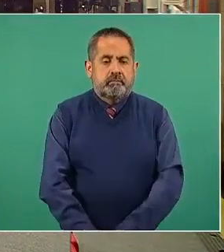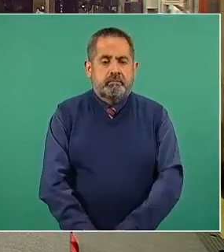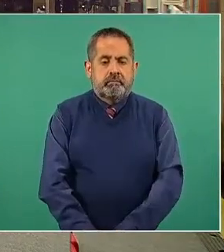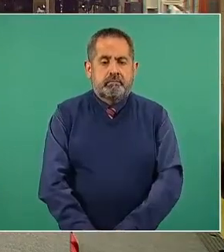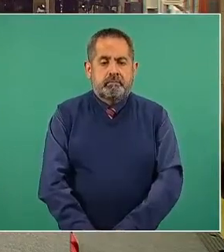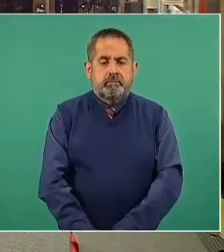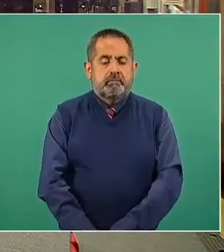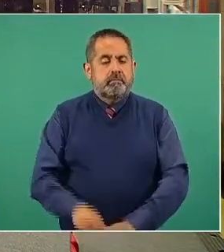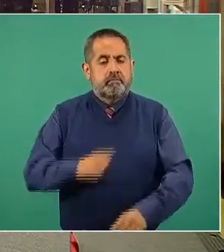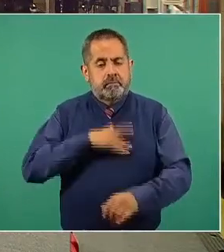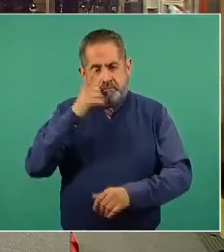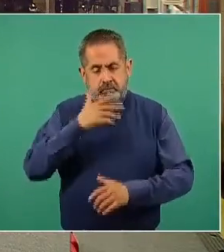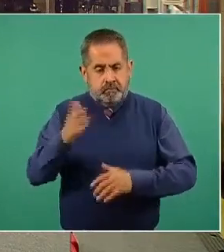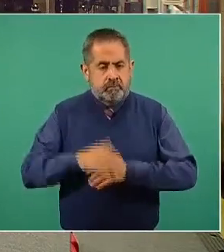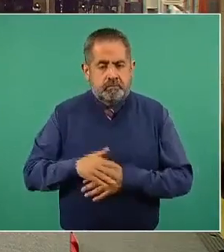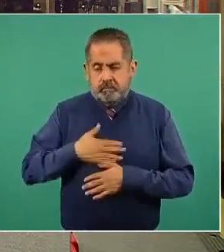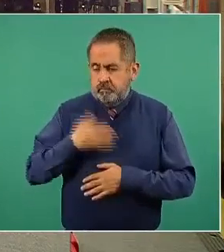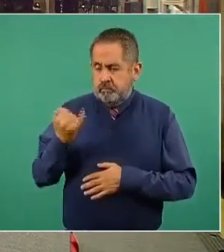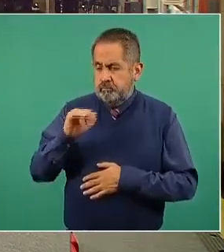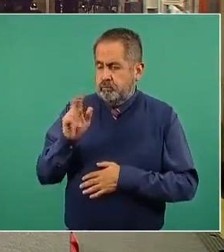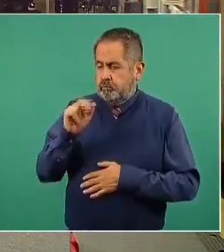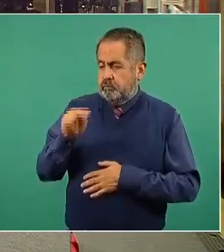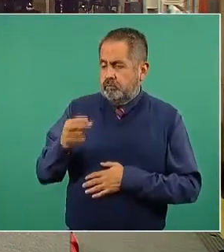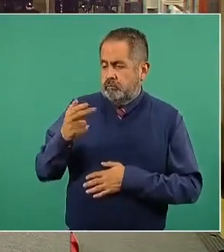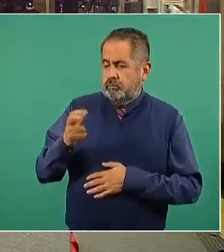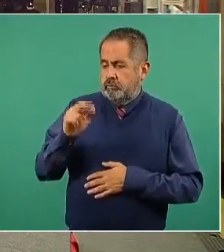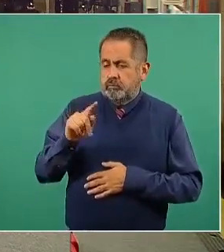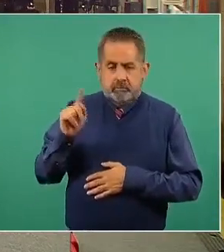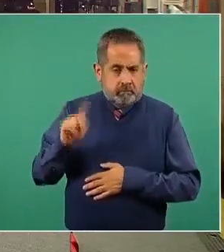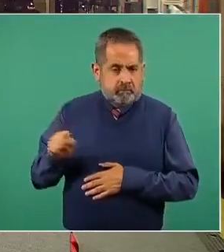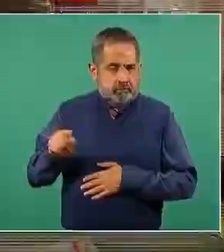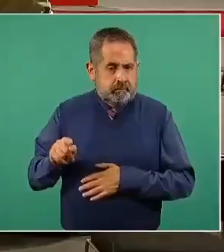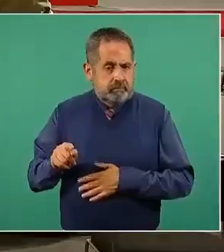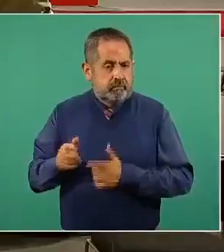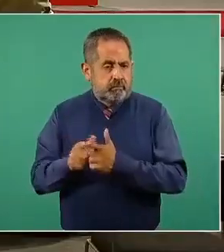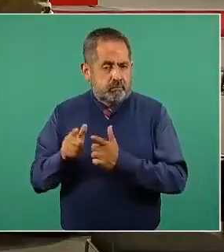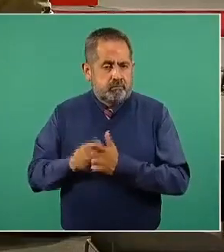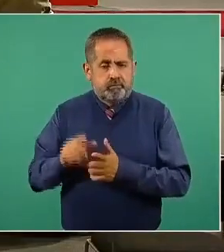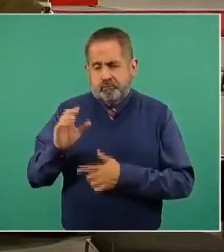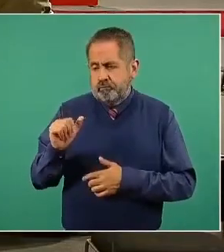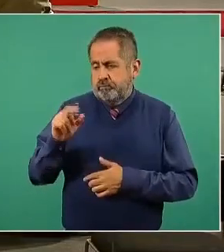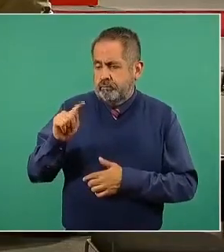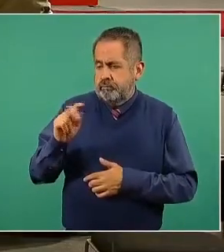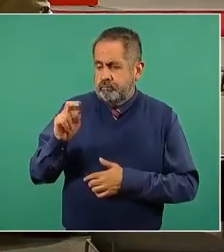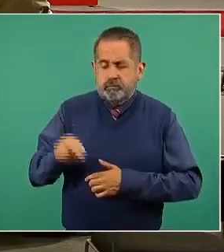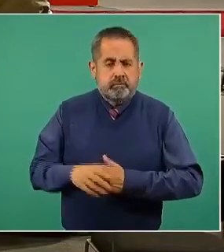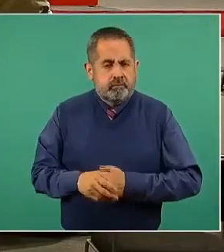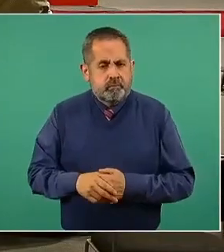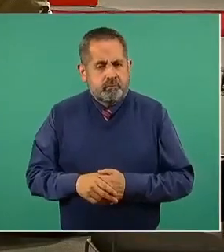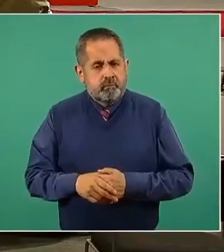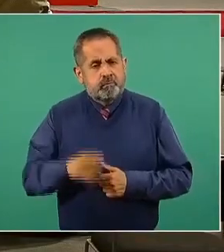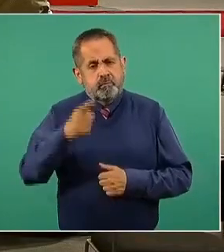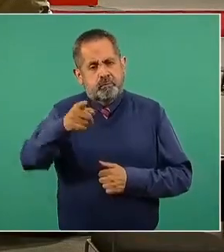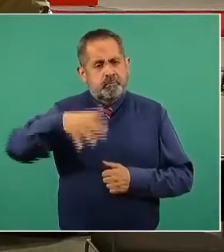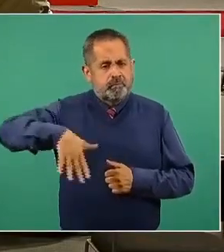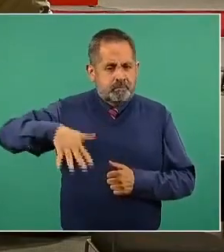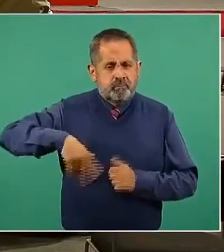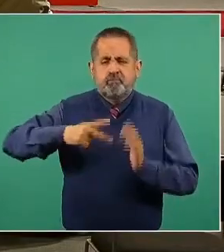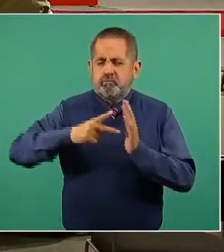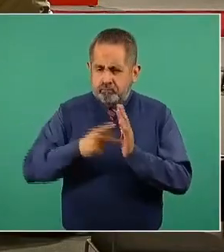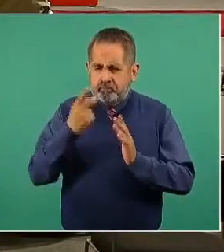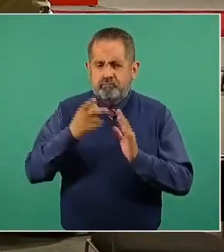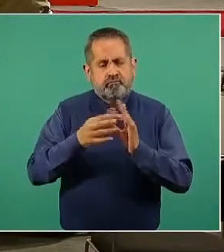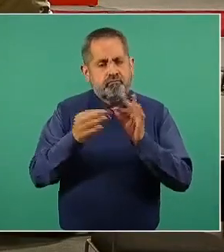Galindo. Muy buenas noches. Juan Hernández, de Diario Base del Grupo Cantón. Ahorita que acaba de mencionar otra vez el